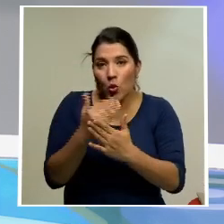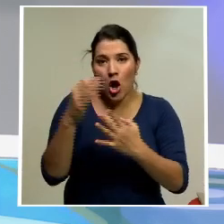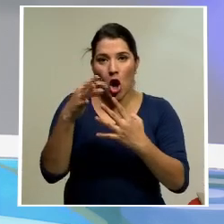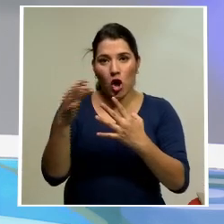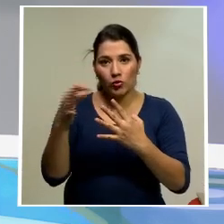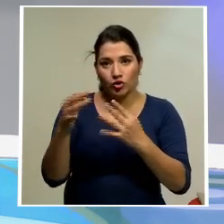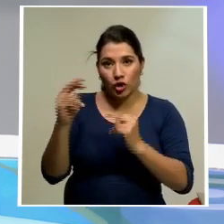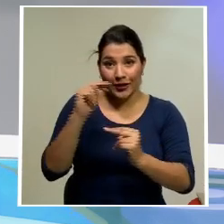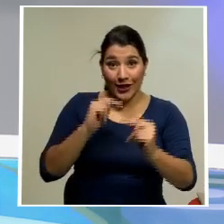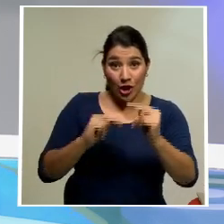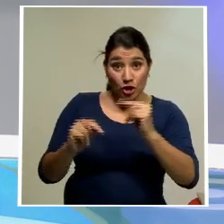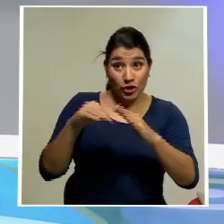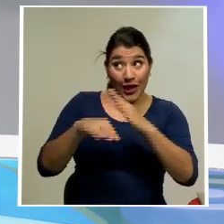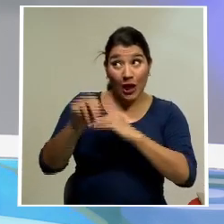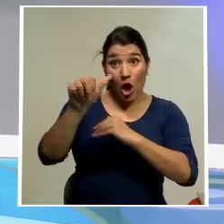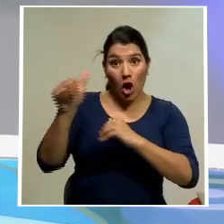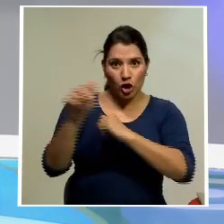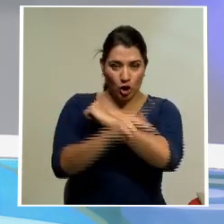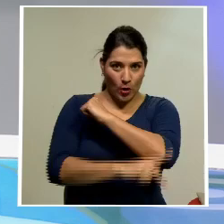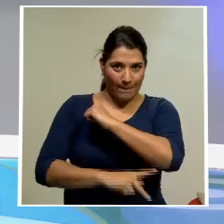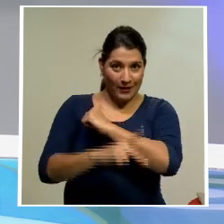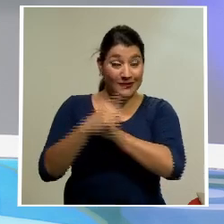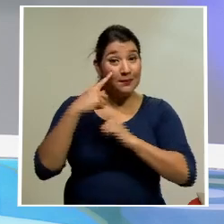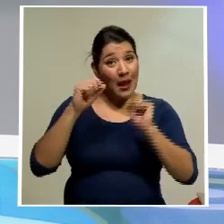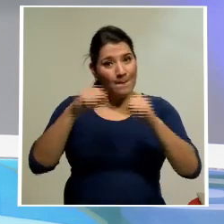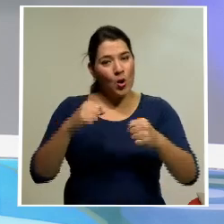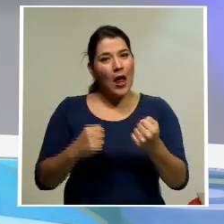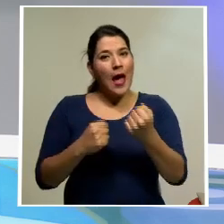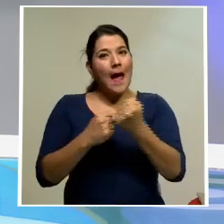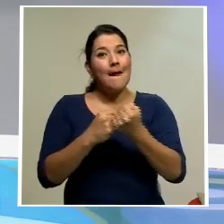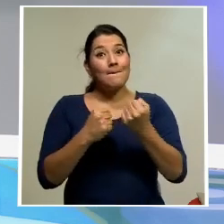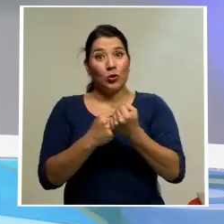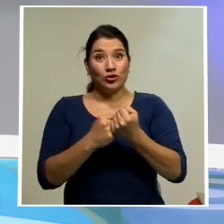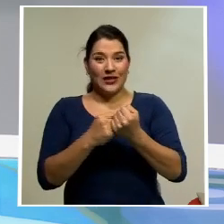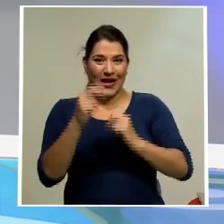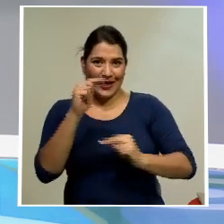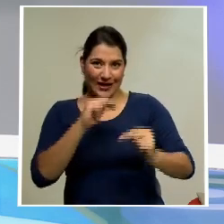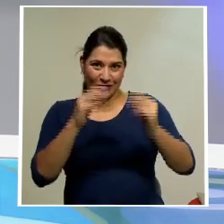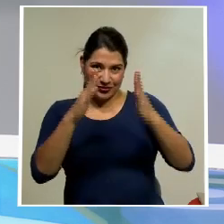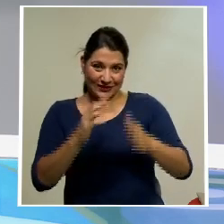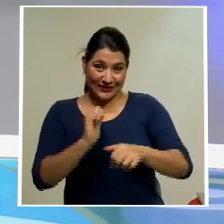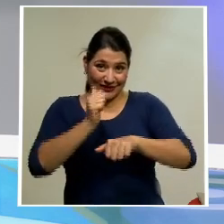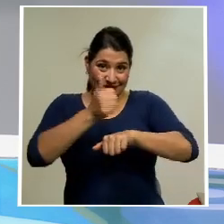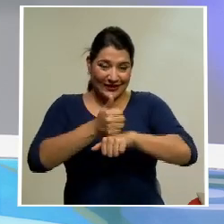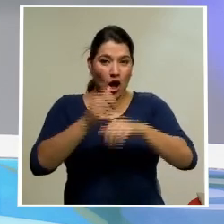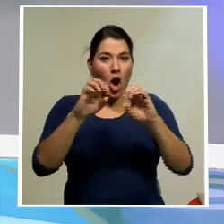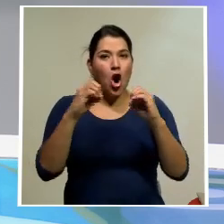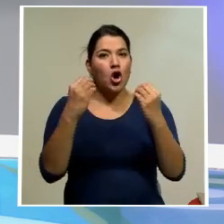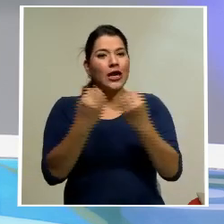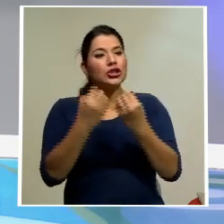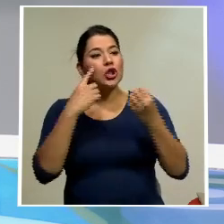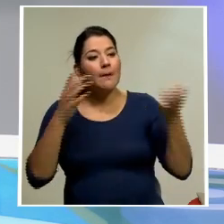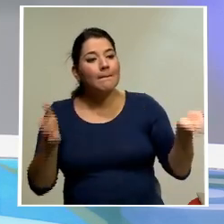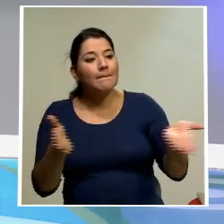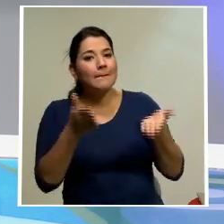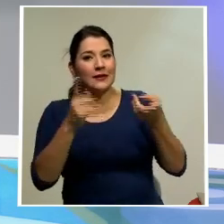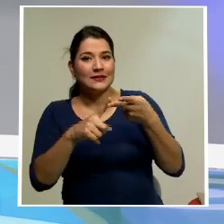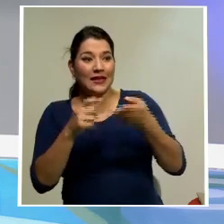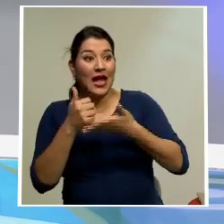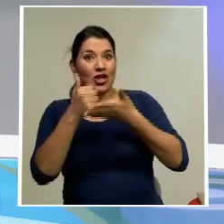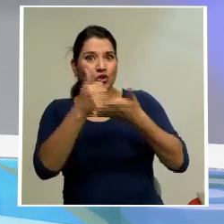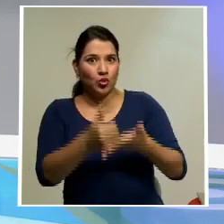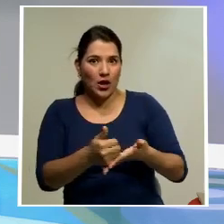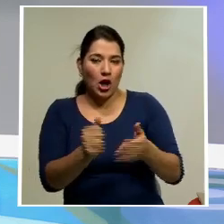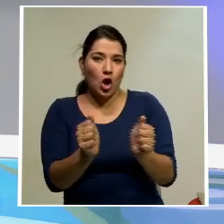de negocio en el extranjero. Para apoyar a estos emprendedores surgen organizaciones dedicadas a impulsar e incluso invertir en nuevas